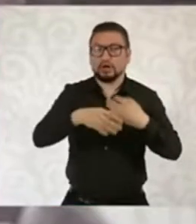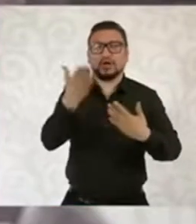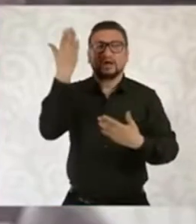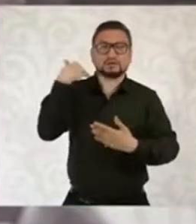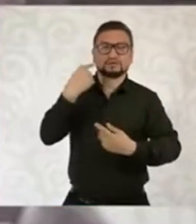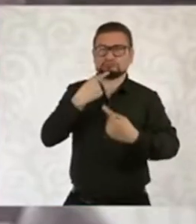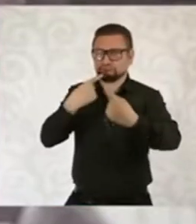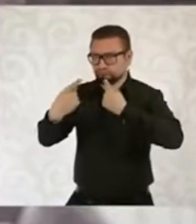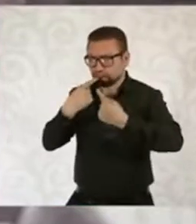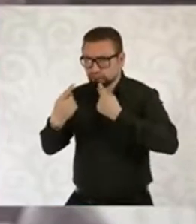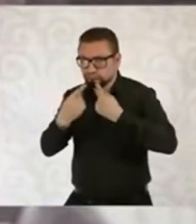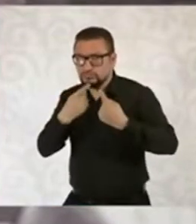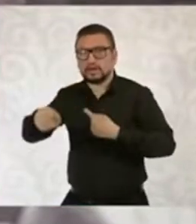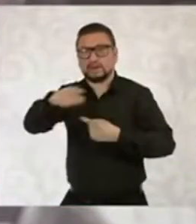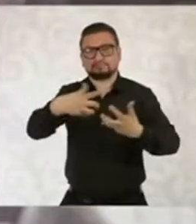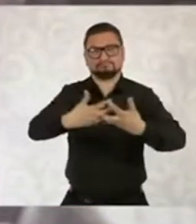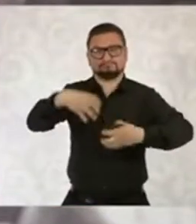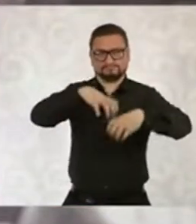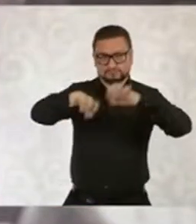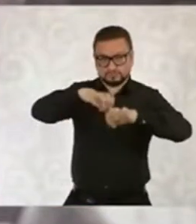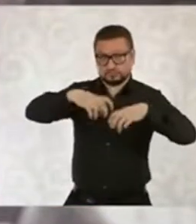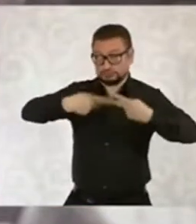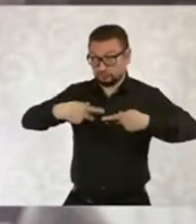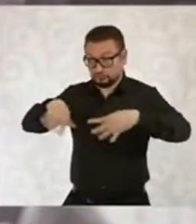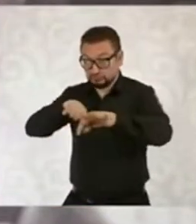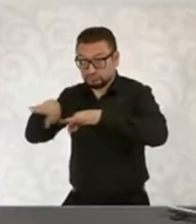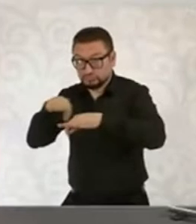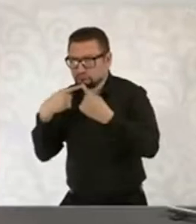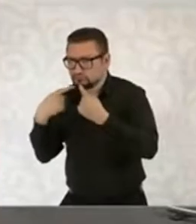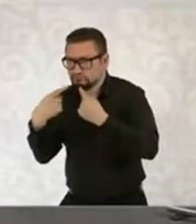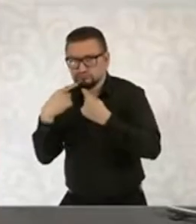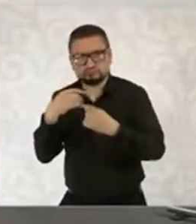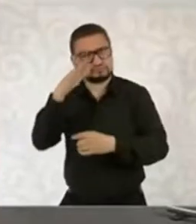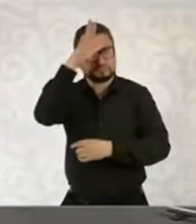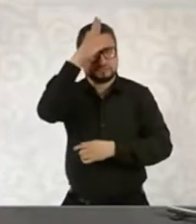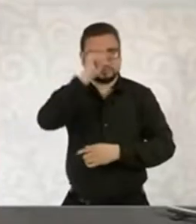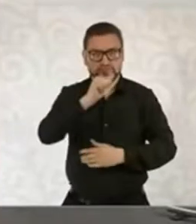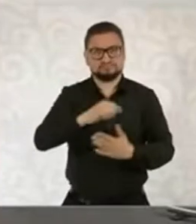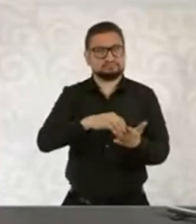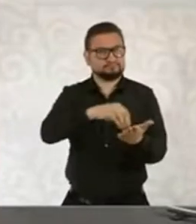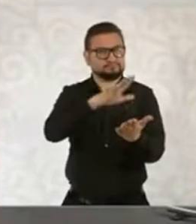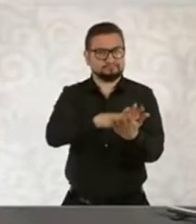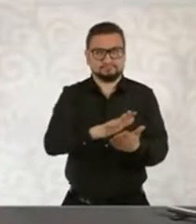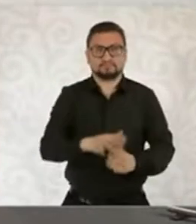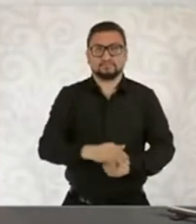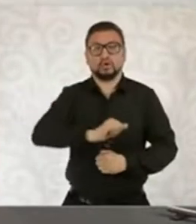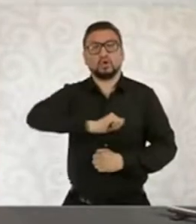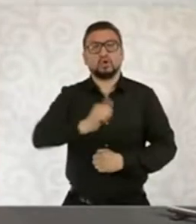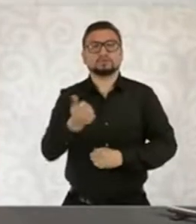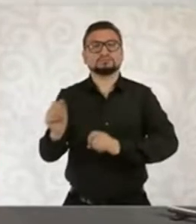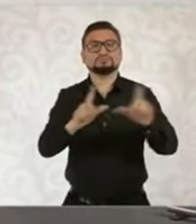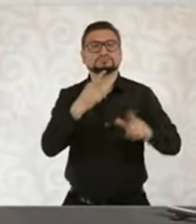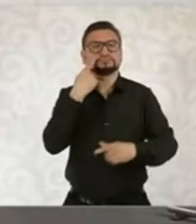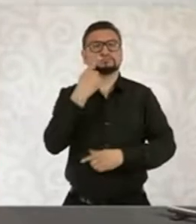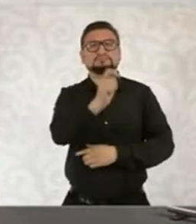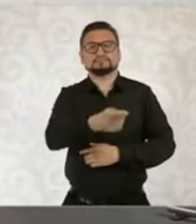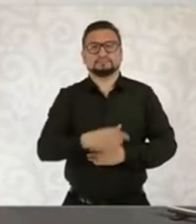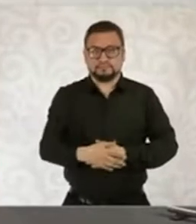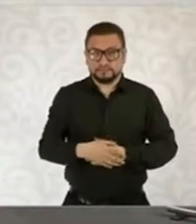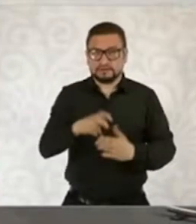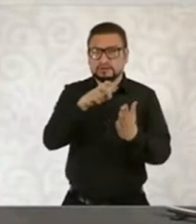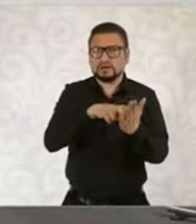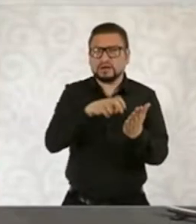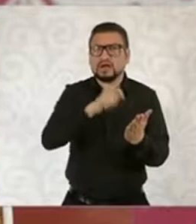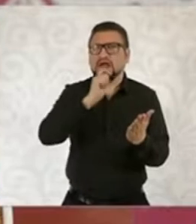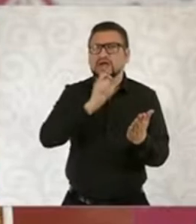y consensuadas con las empresas y los trabajadores. Siguiente, por favor. ¿Qué establece la reforma?